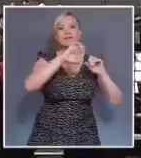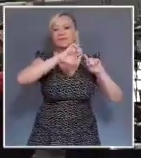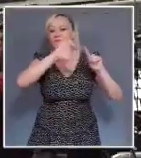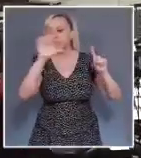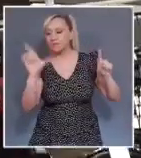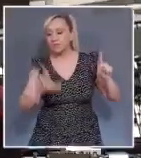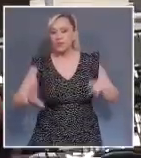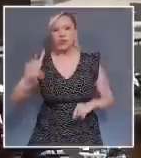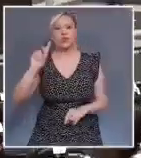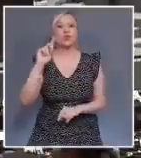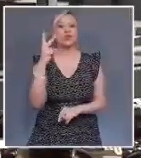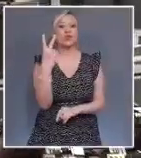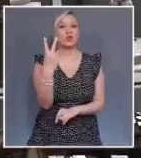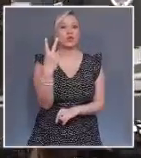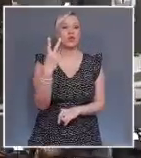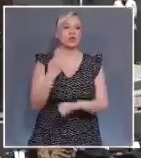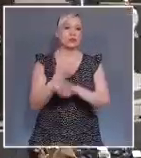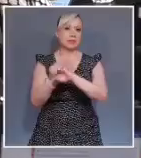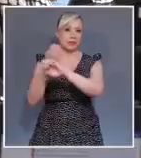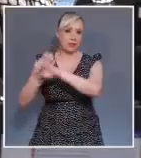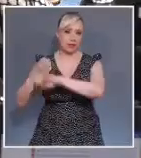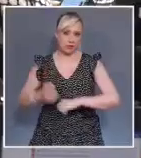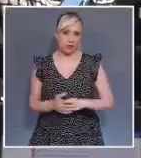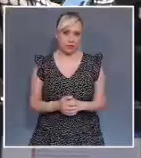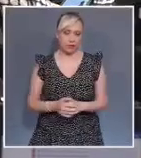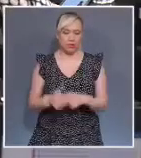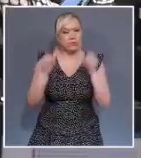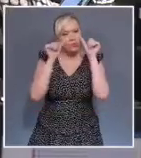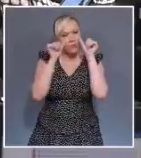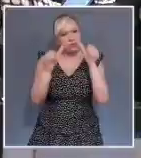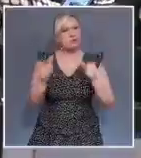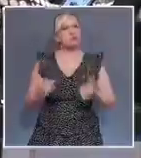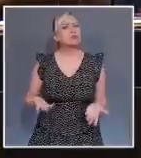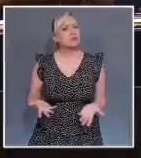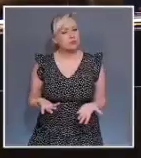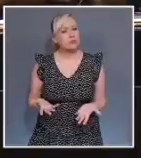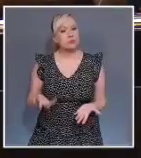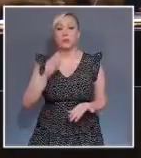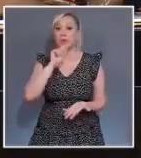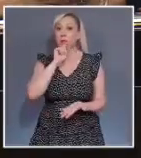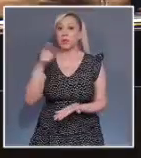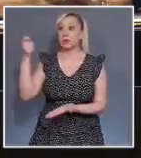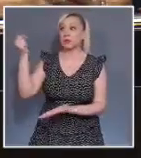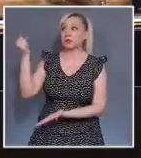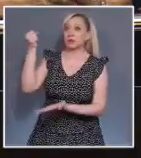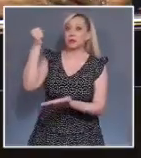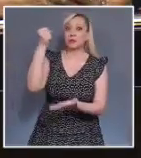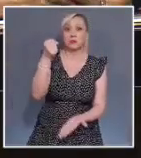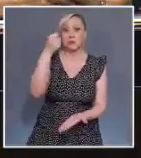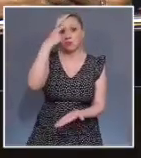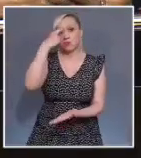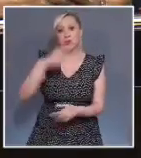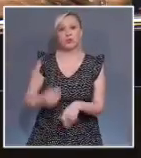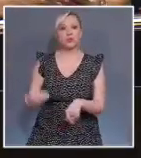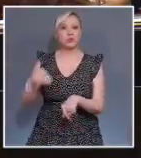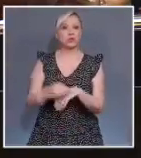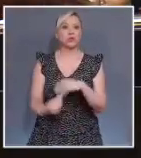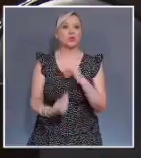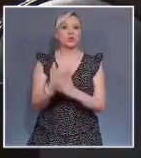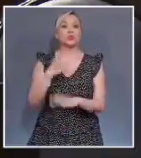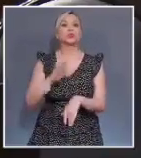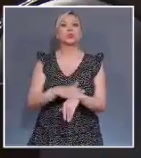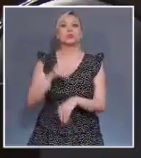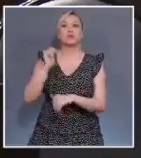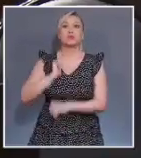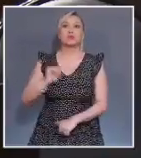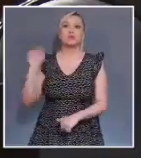uno de los temas importantes de atender es el presupuesto que será destinado para su aplicación, puesto que se encontrará a cargo de los congresos locales. Y